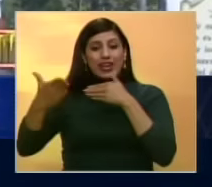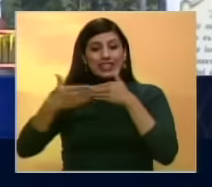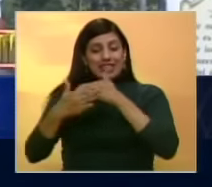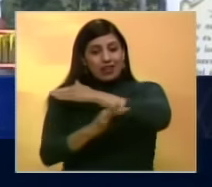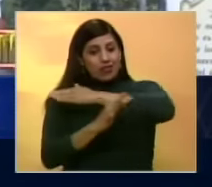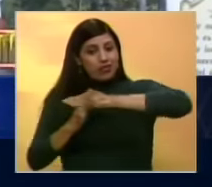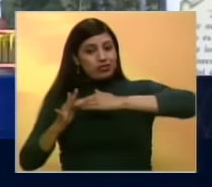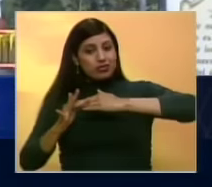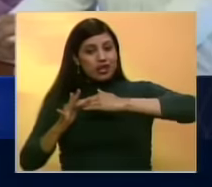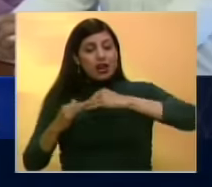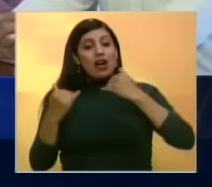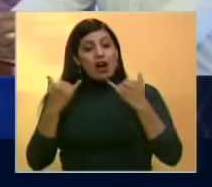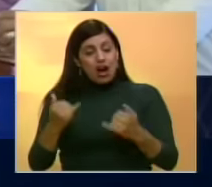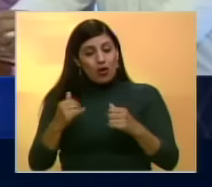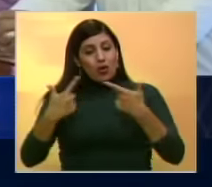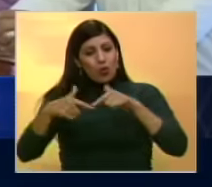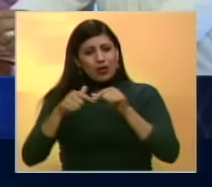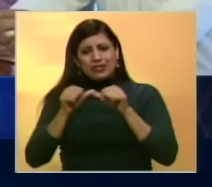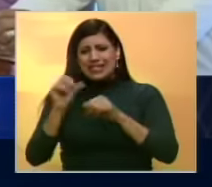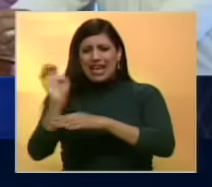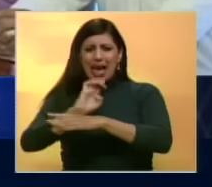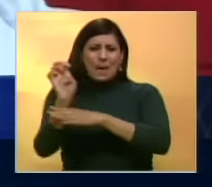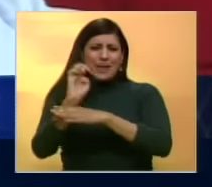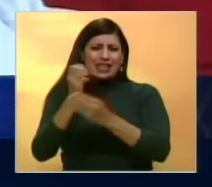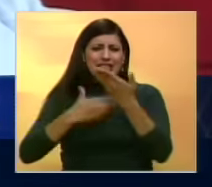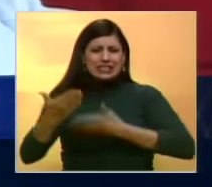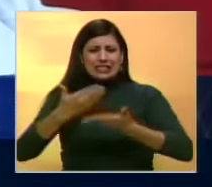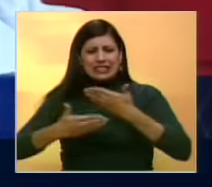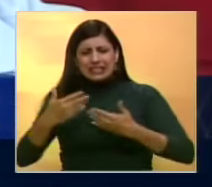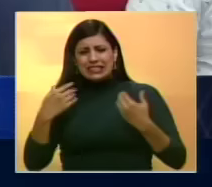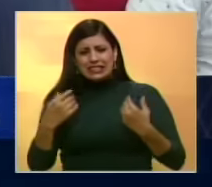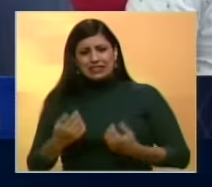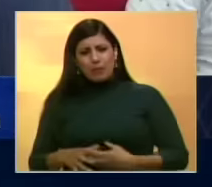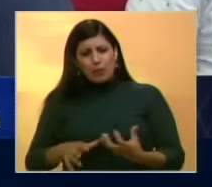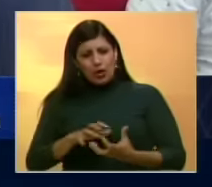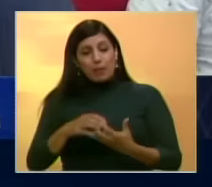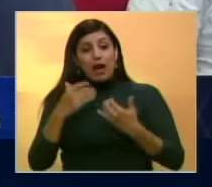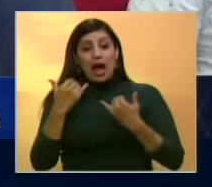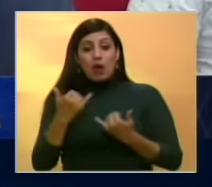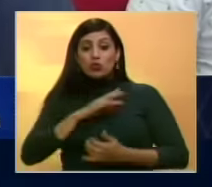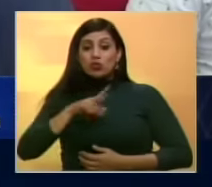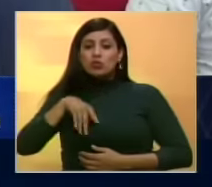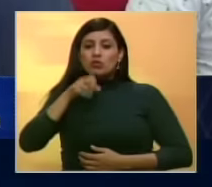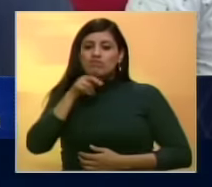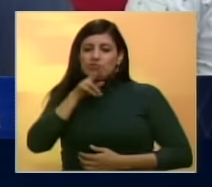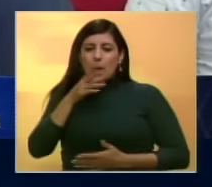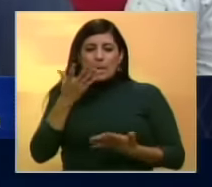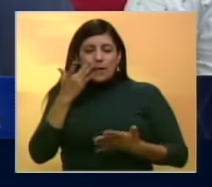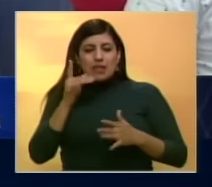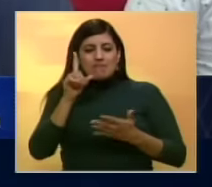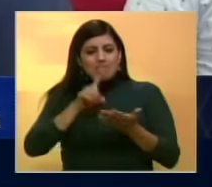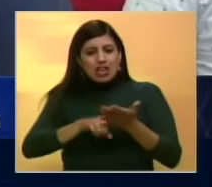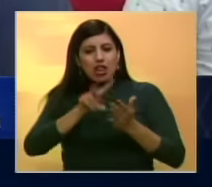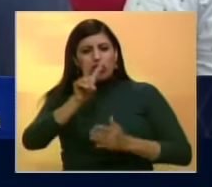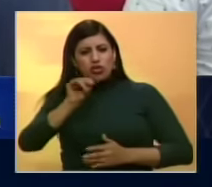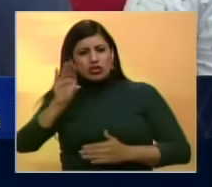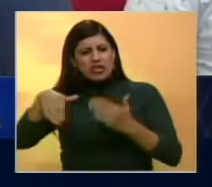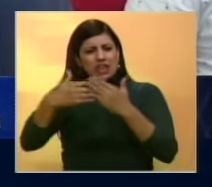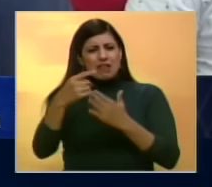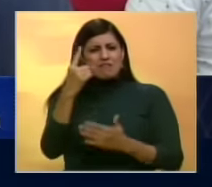frontera el sector se mantiene en emergencia económica estamos hablando de más de 10000 a